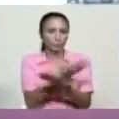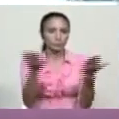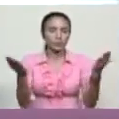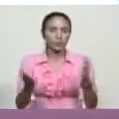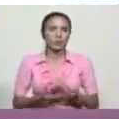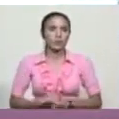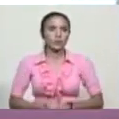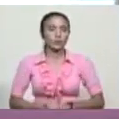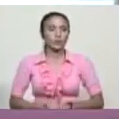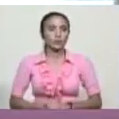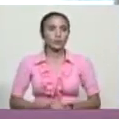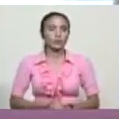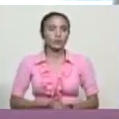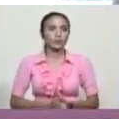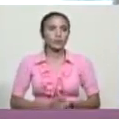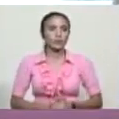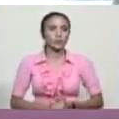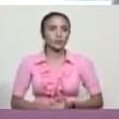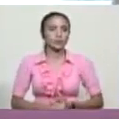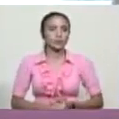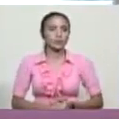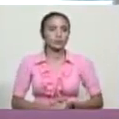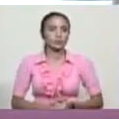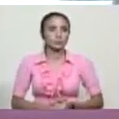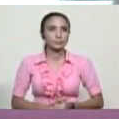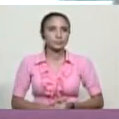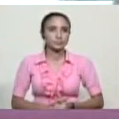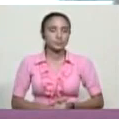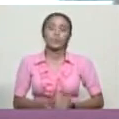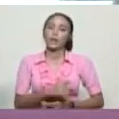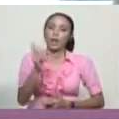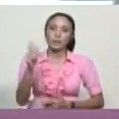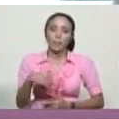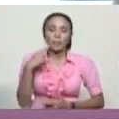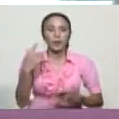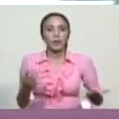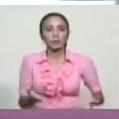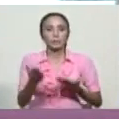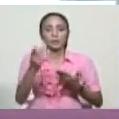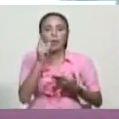de Estudios Históricos, está el profesor Adán Chávez Frías,